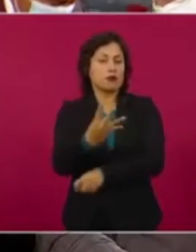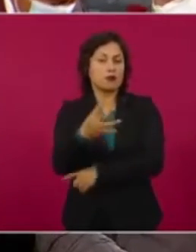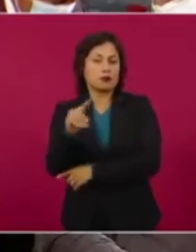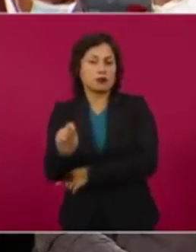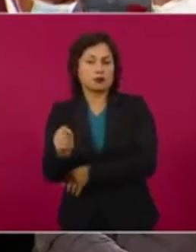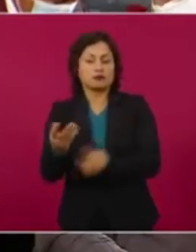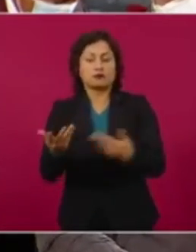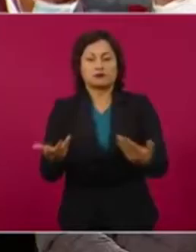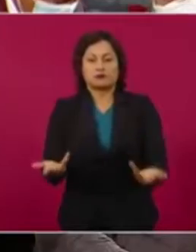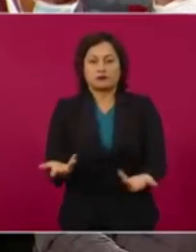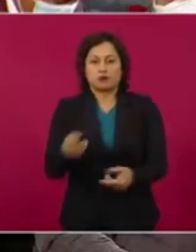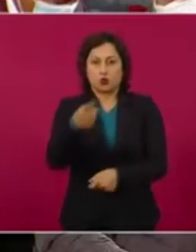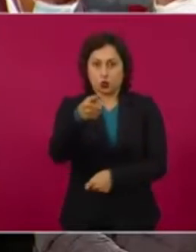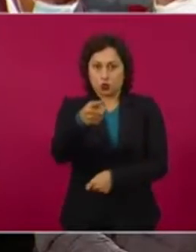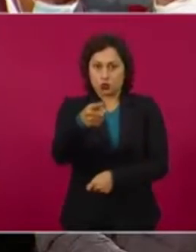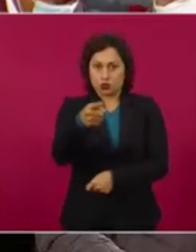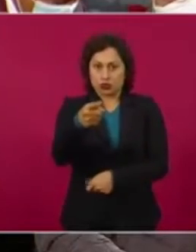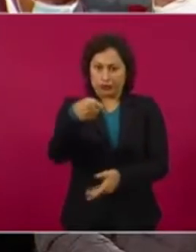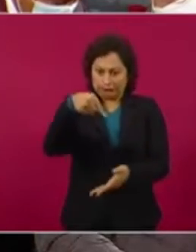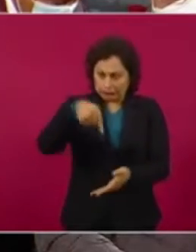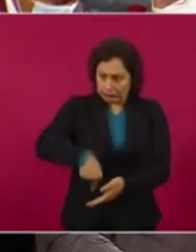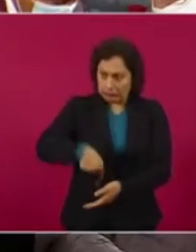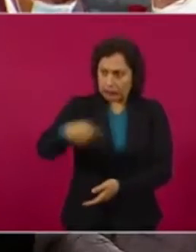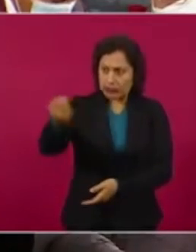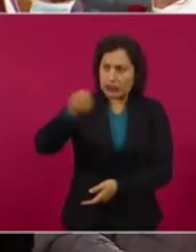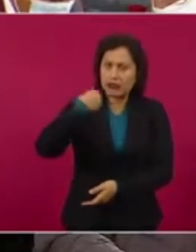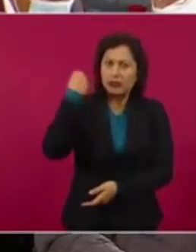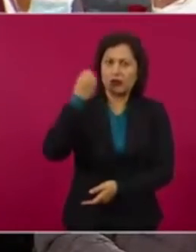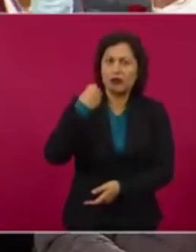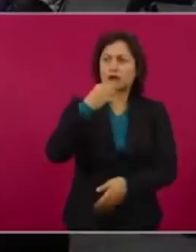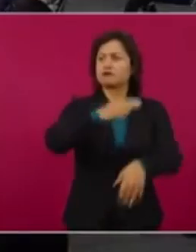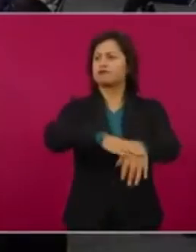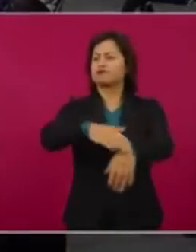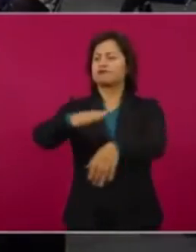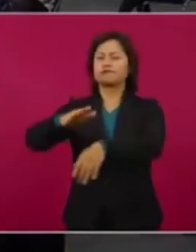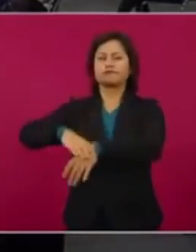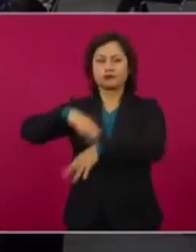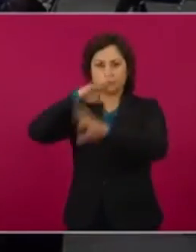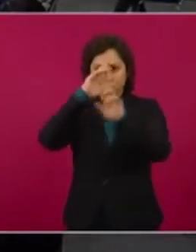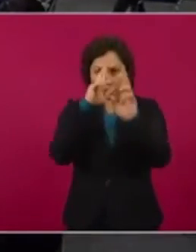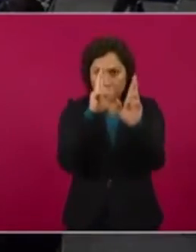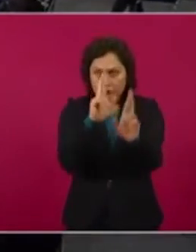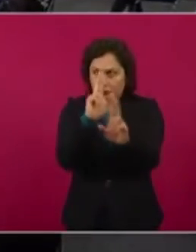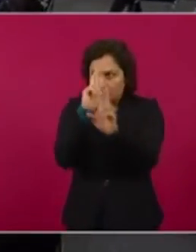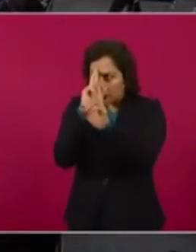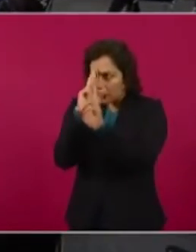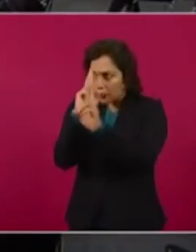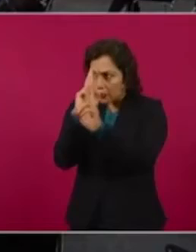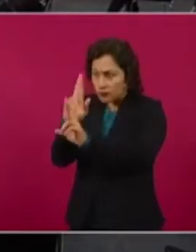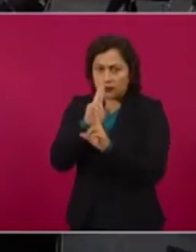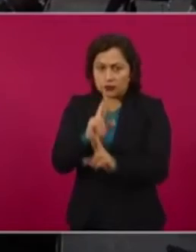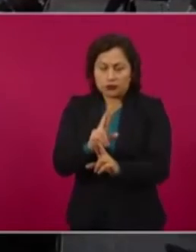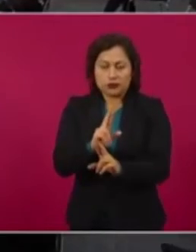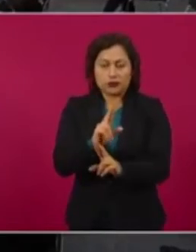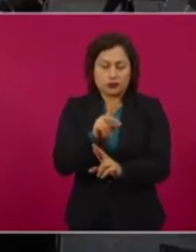estos llamados de respeto, de no ataques, de no sectarismos, pero pareciera